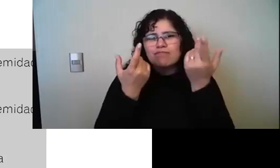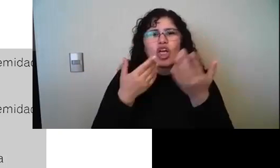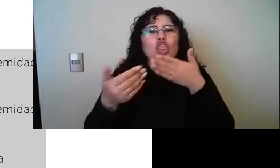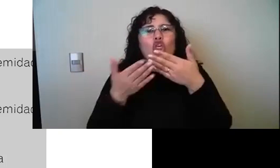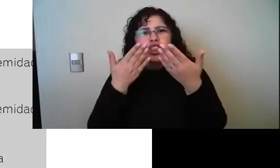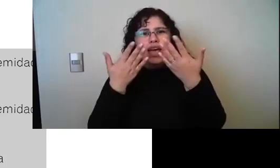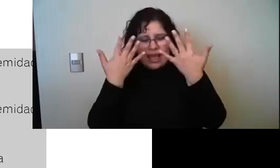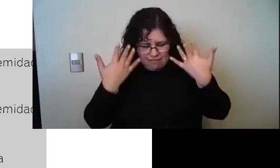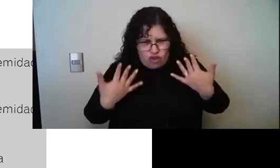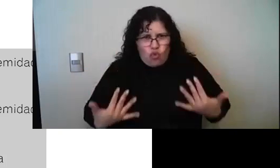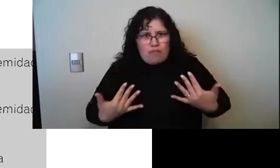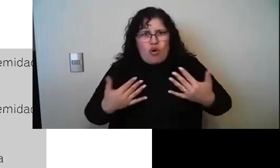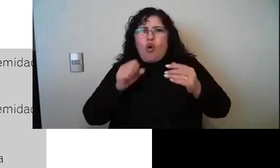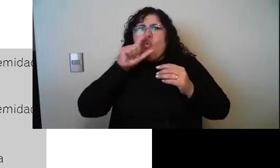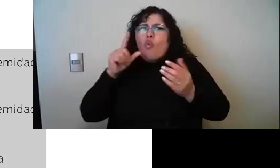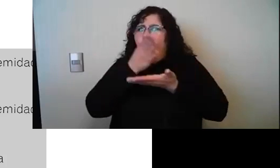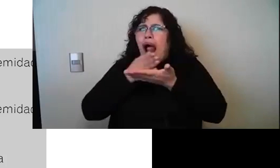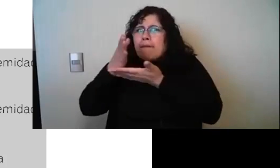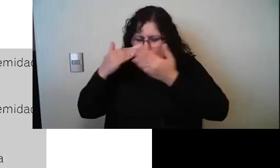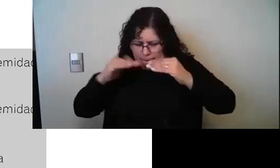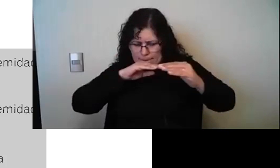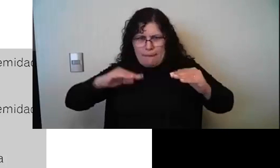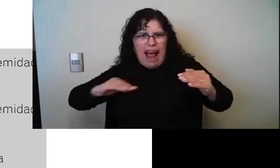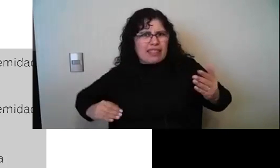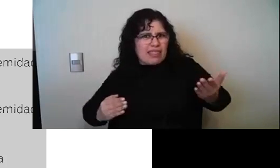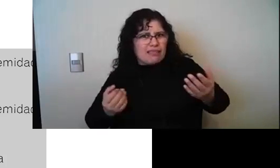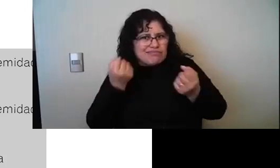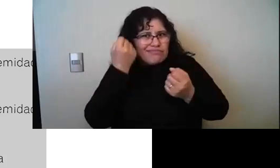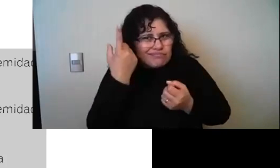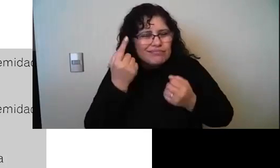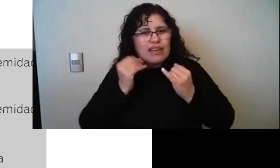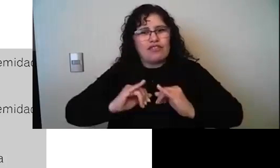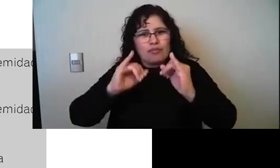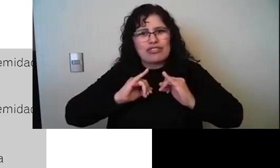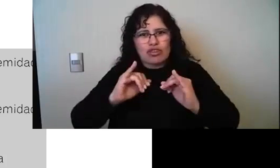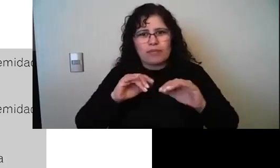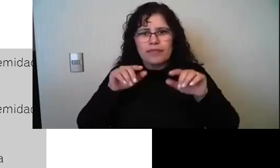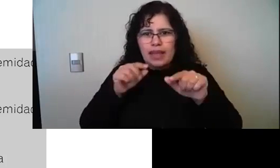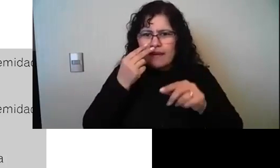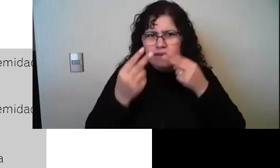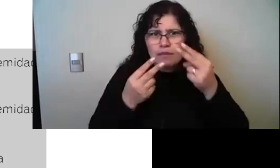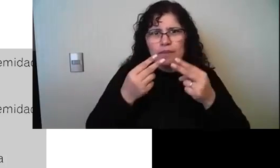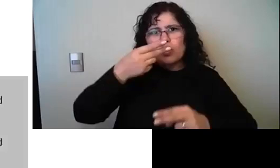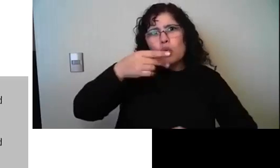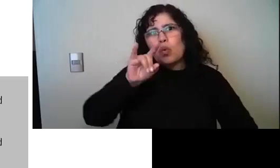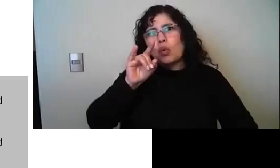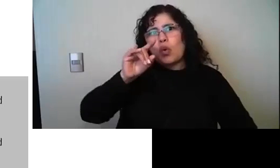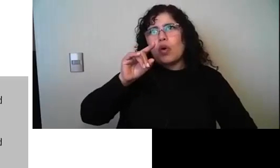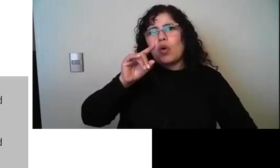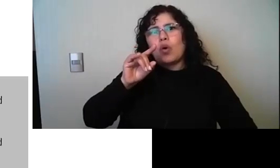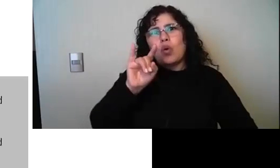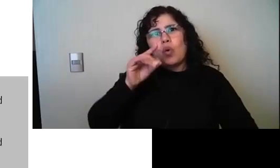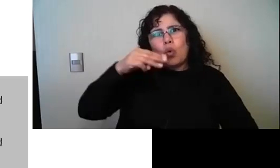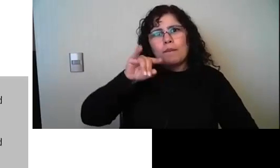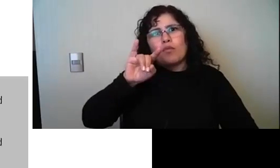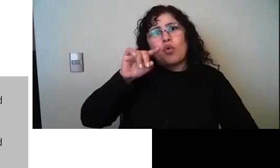cuerpo, y lo que ustedes deben proyectar acá es el famoso homúnculo, en este caso homúnculo sensitivo. Bueno,